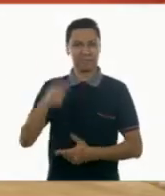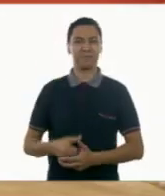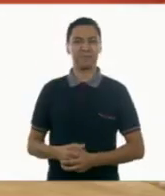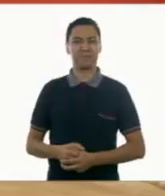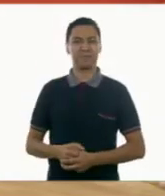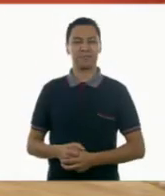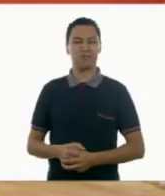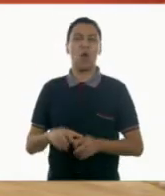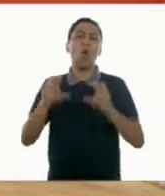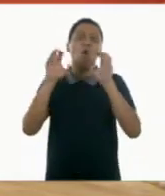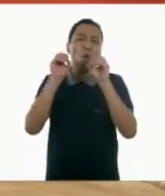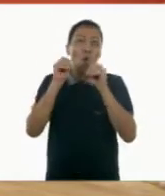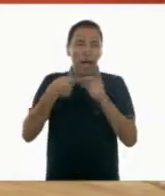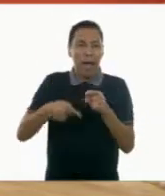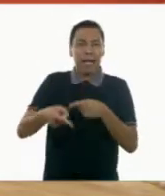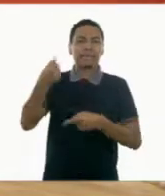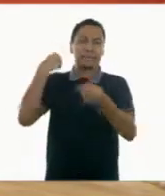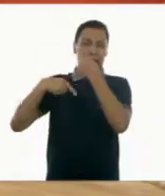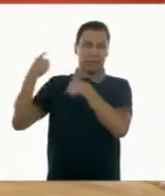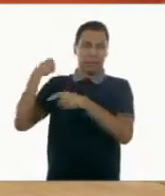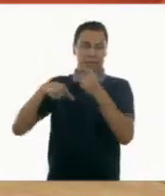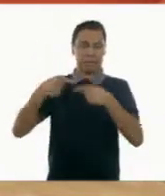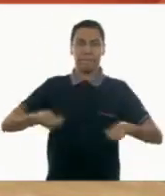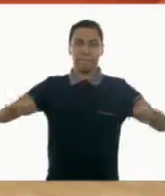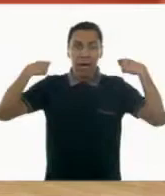También puedes saltar hacia atrás.